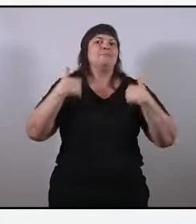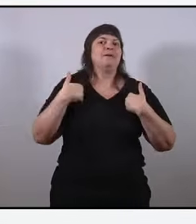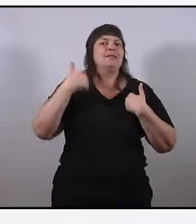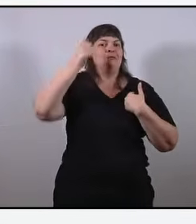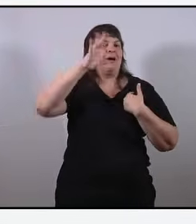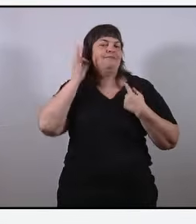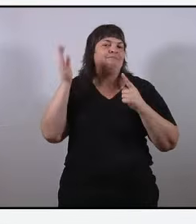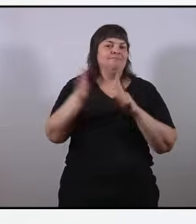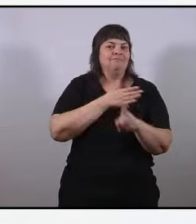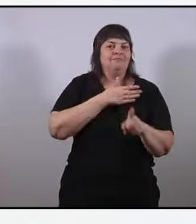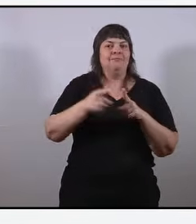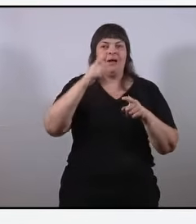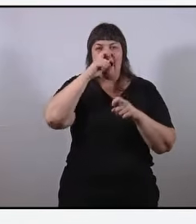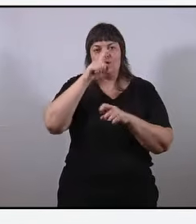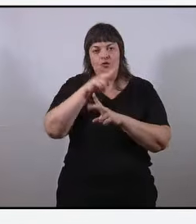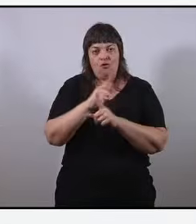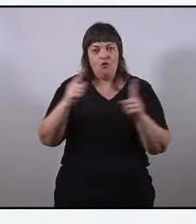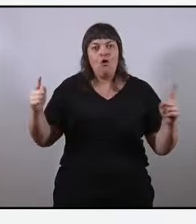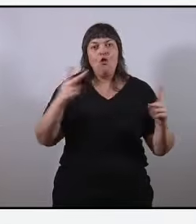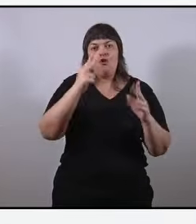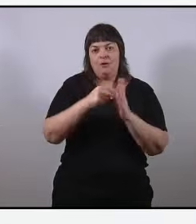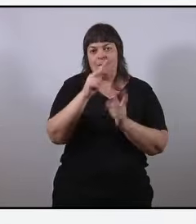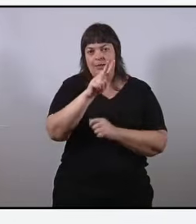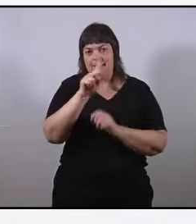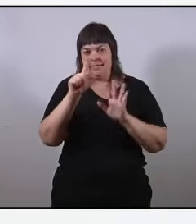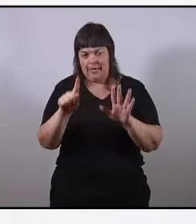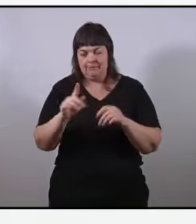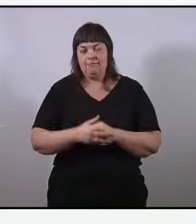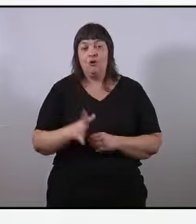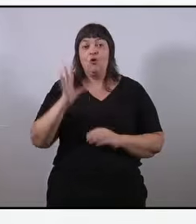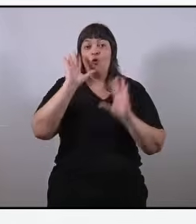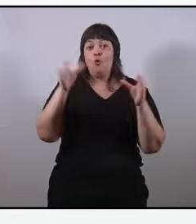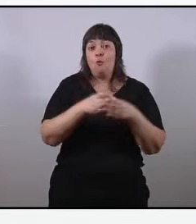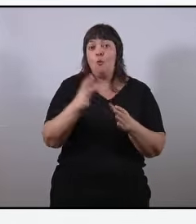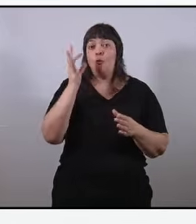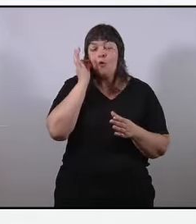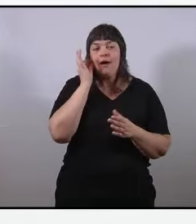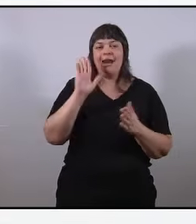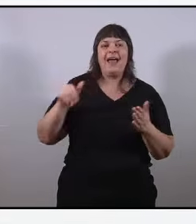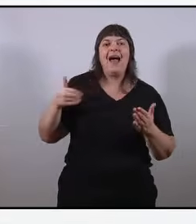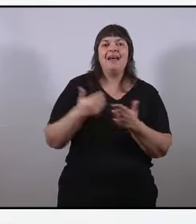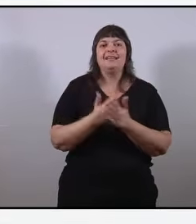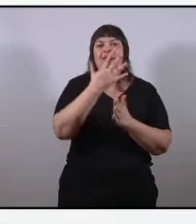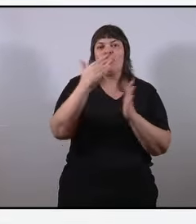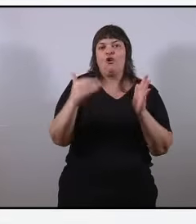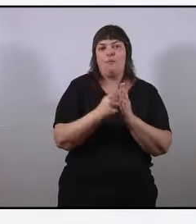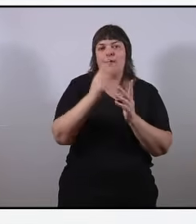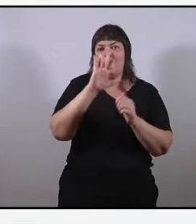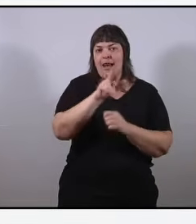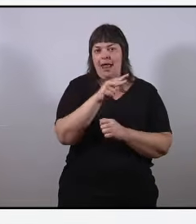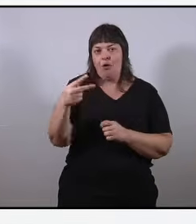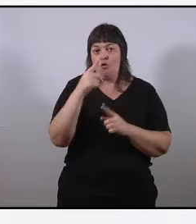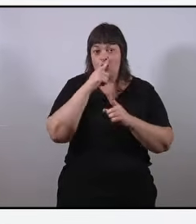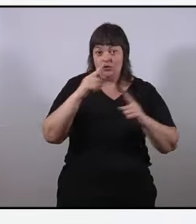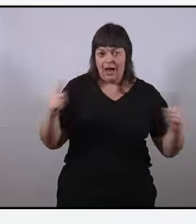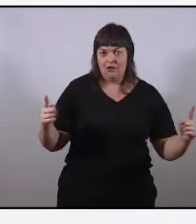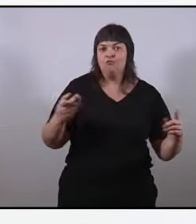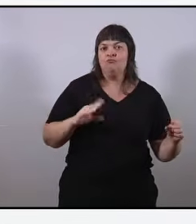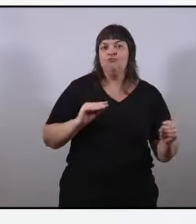de género en 2026. Estas mujeres van a recibir hasta 5.000 euros al año para